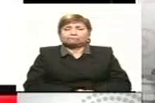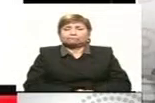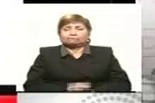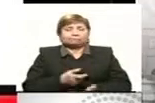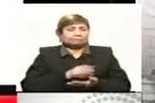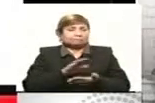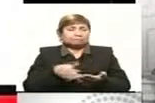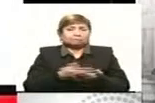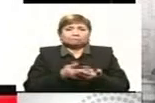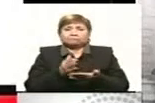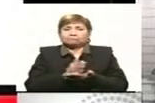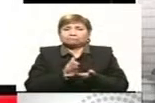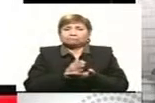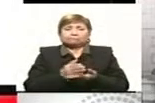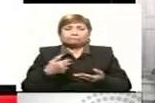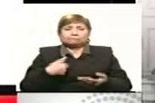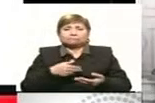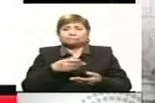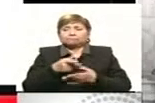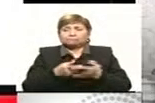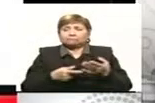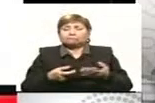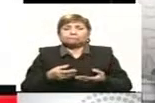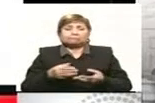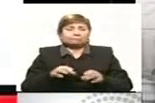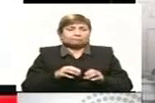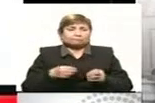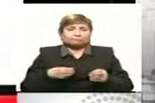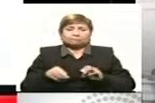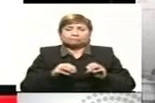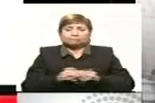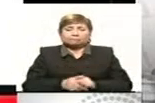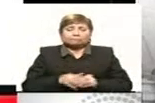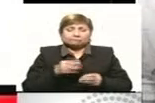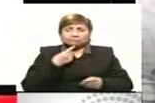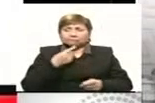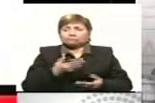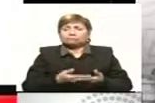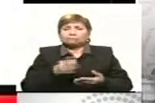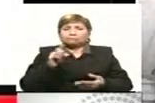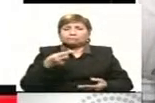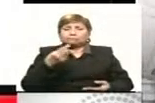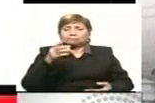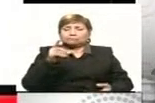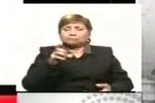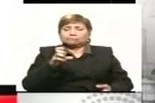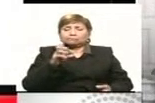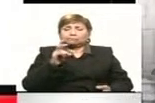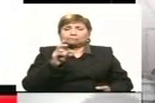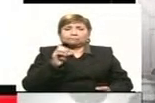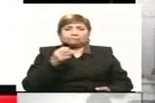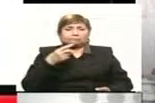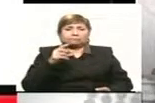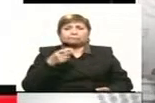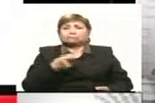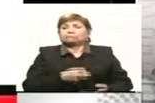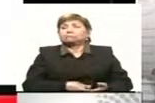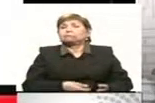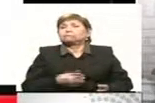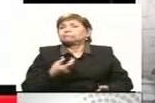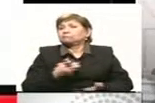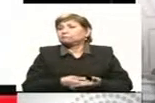nuestro presupuesto, pero digamos, ya para cumplir más nuestras funciones, ¿no?, son 1.100 millones de soles de gastos